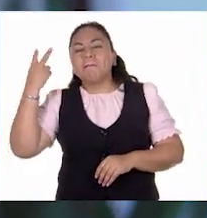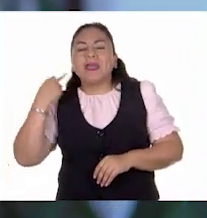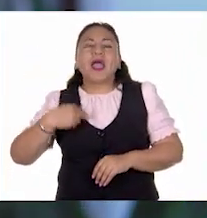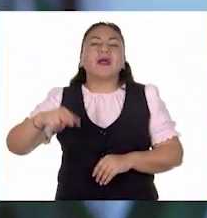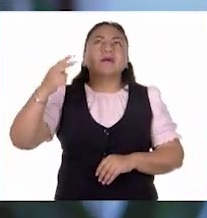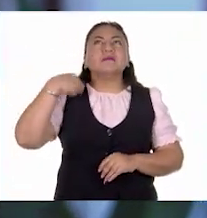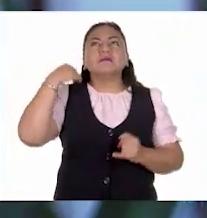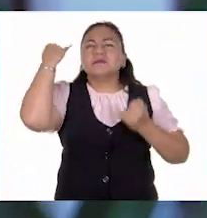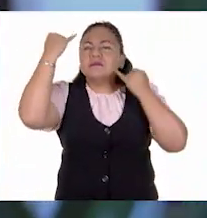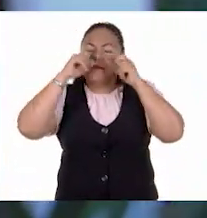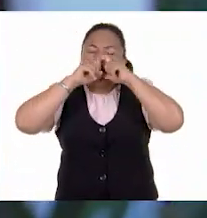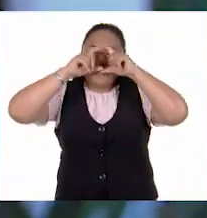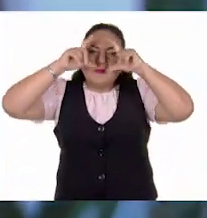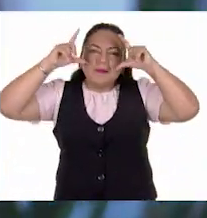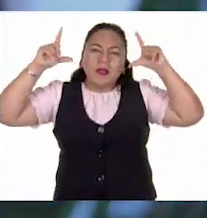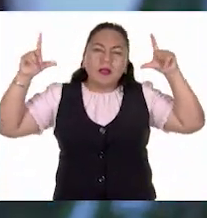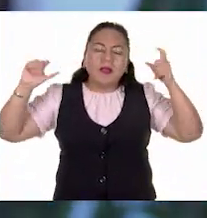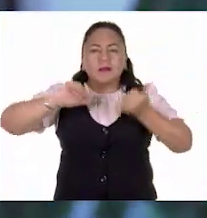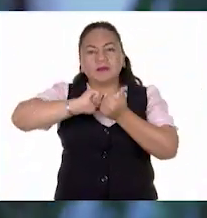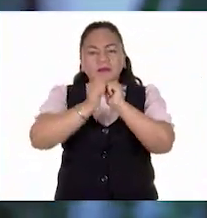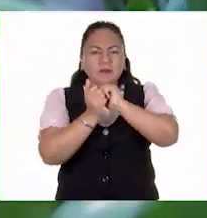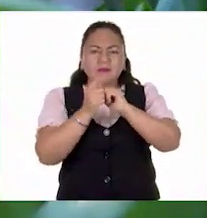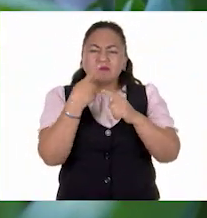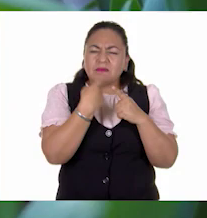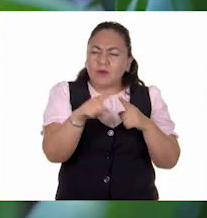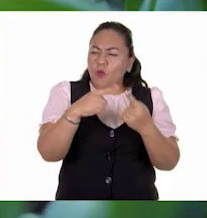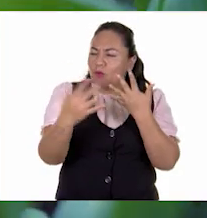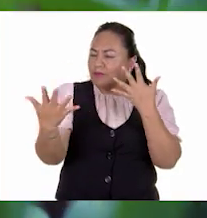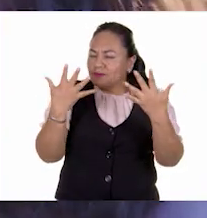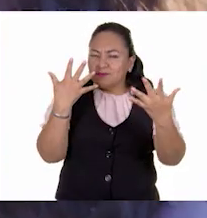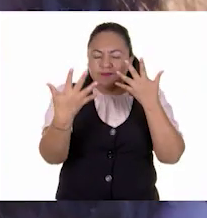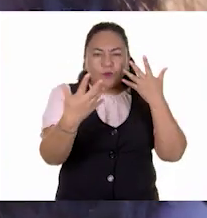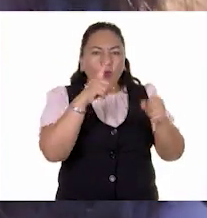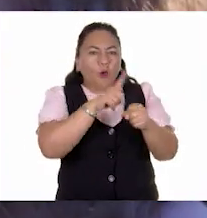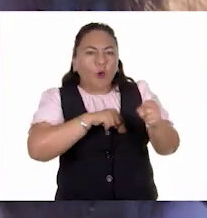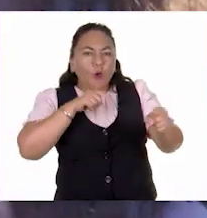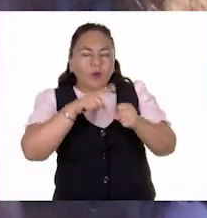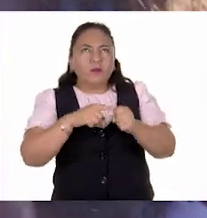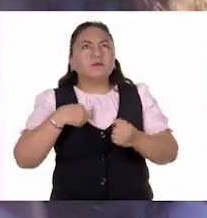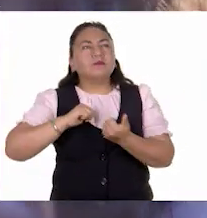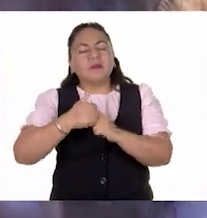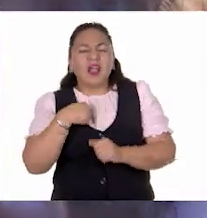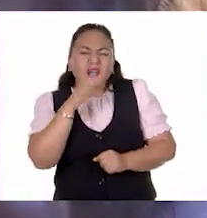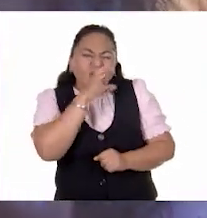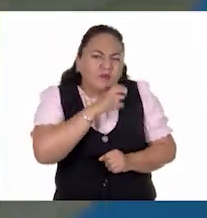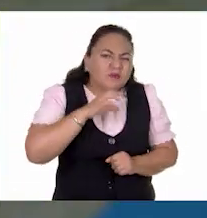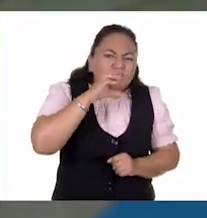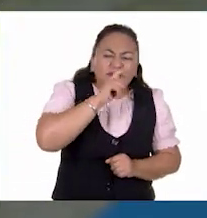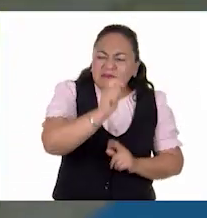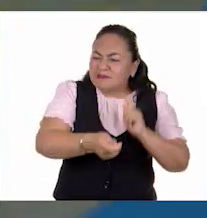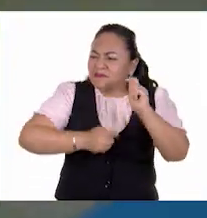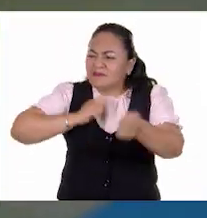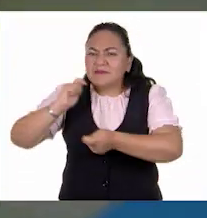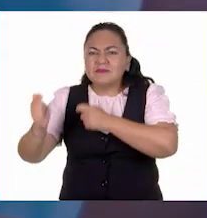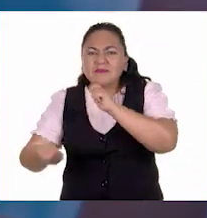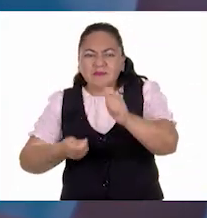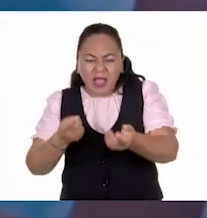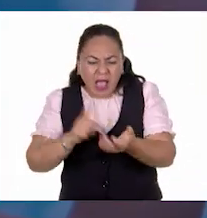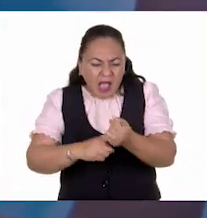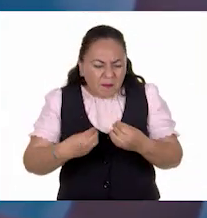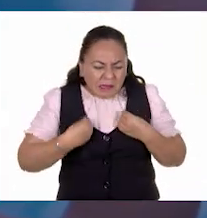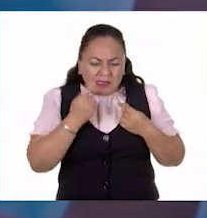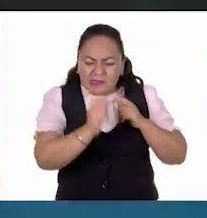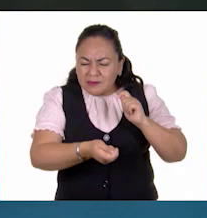mi imaginación se convertía en un universo de colores y siempre despertó la curiosidad por el mundo y todos los seres que lo